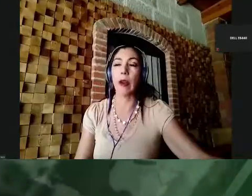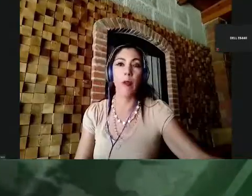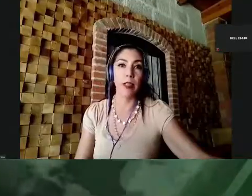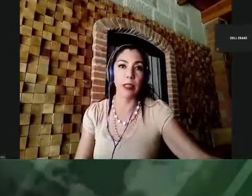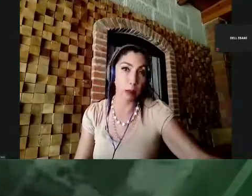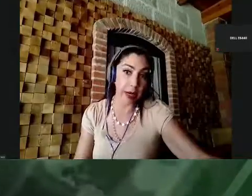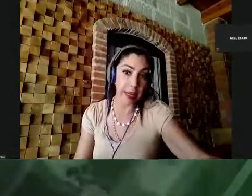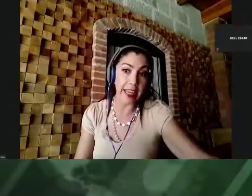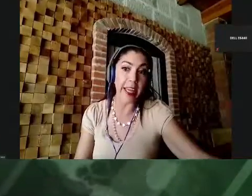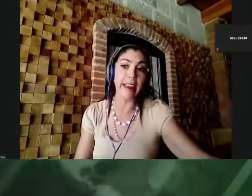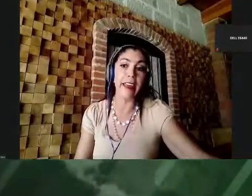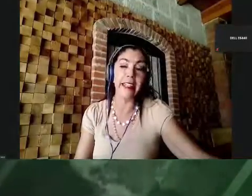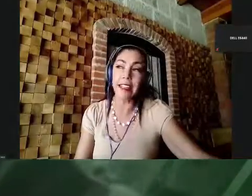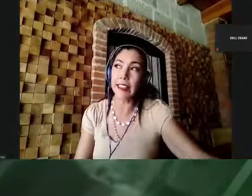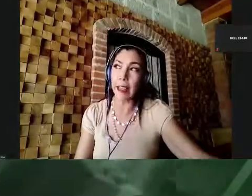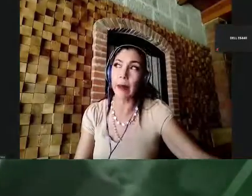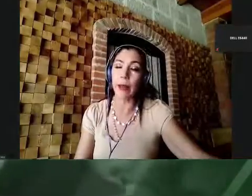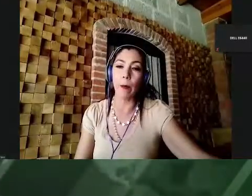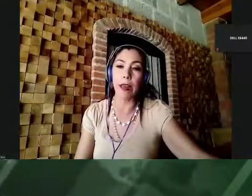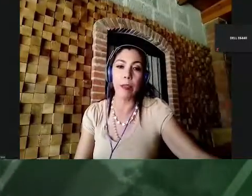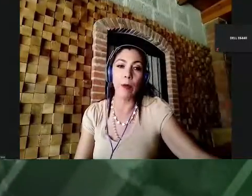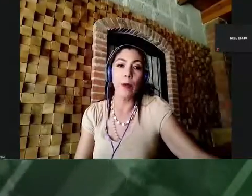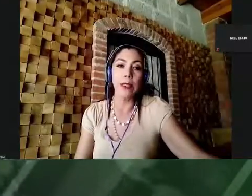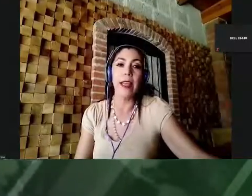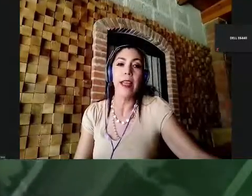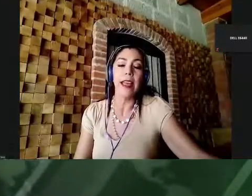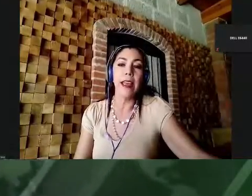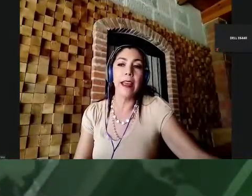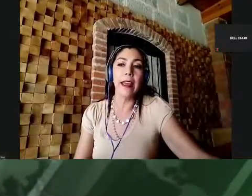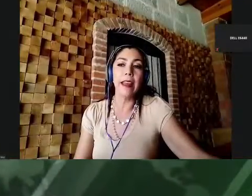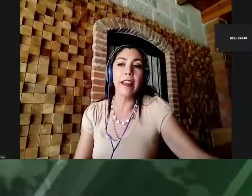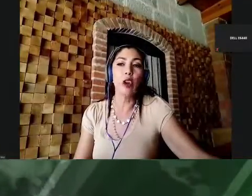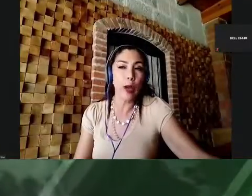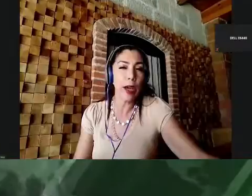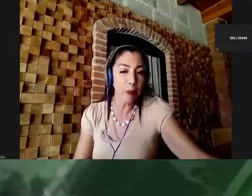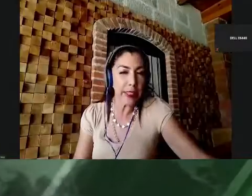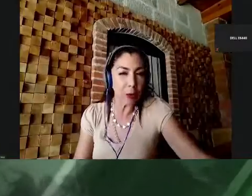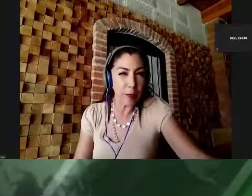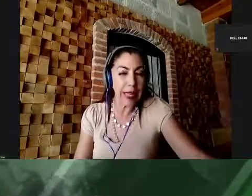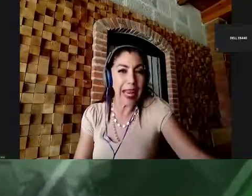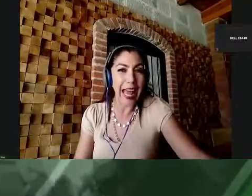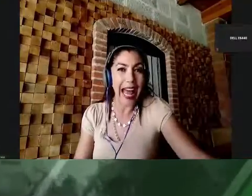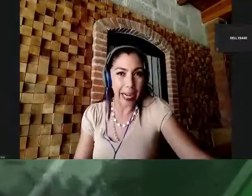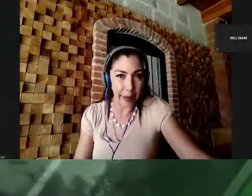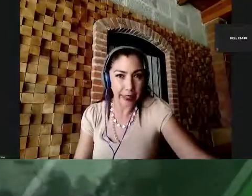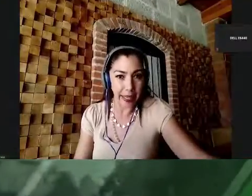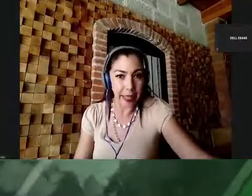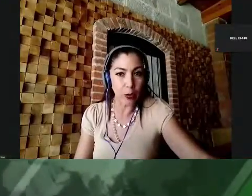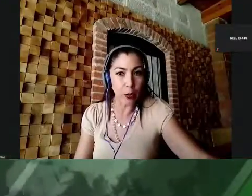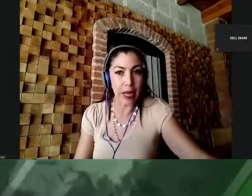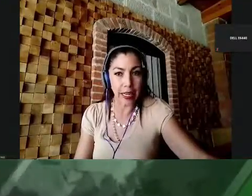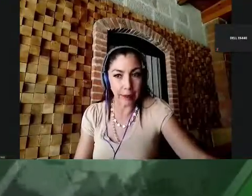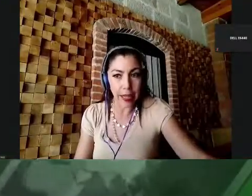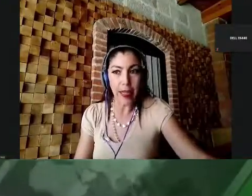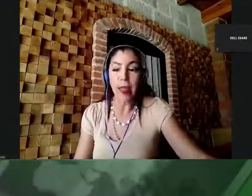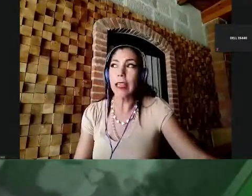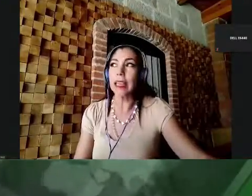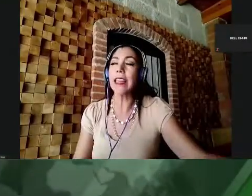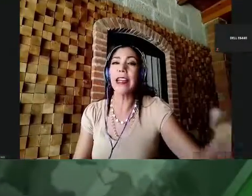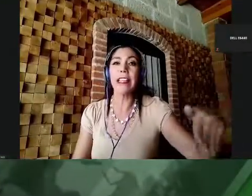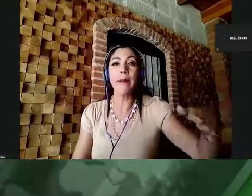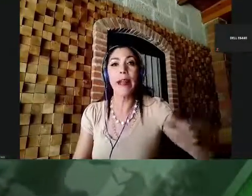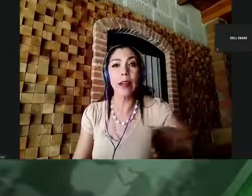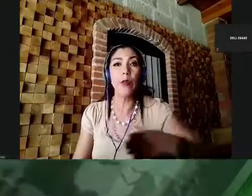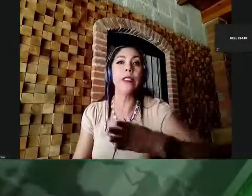estaba violando nuestra soberanía. ¿Y de qué se trataba el operativo? Pues introdujeron más de 2,000 armas de alto calibre